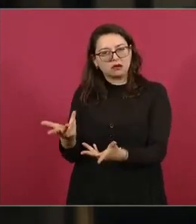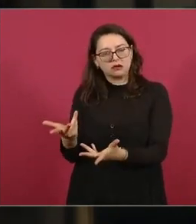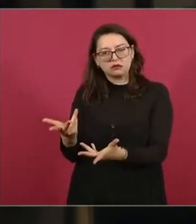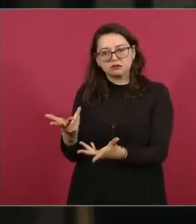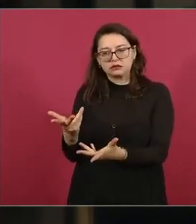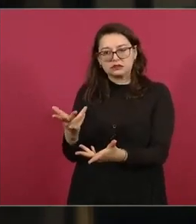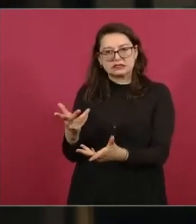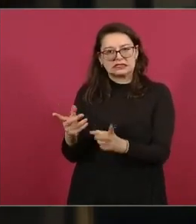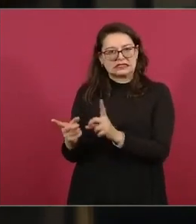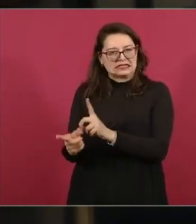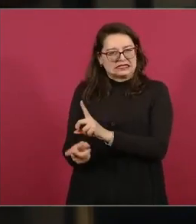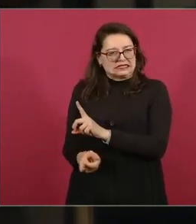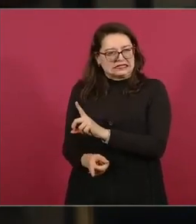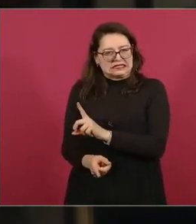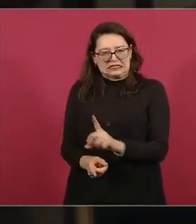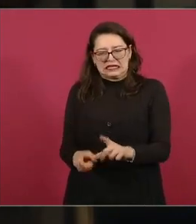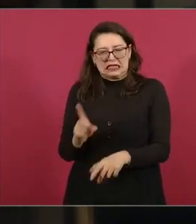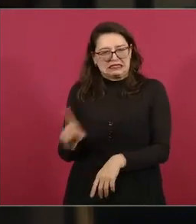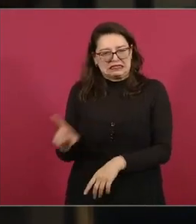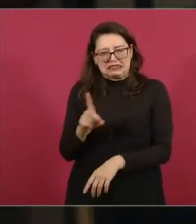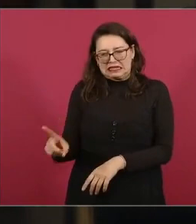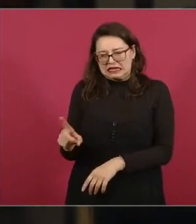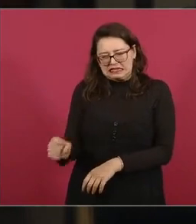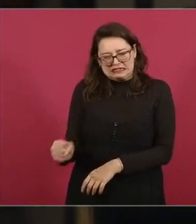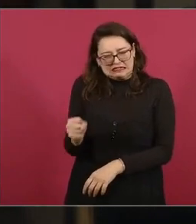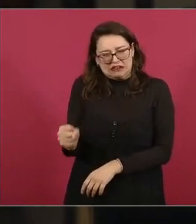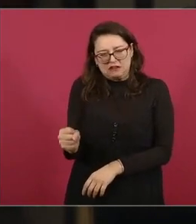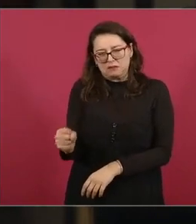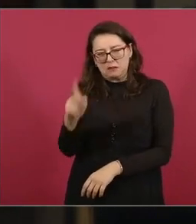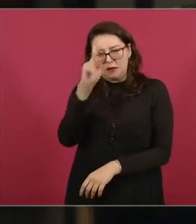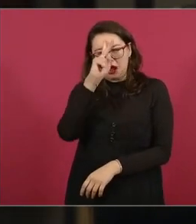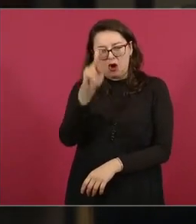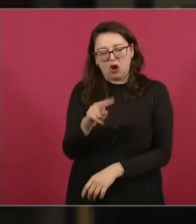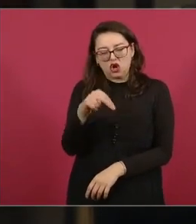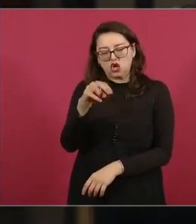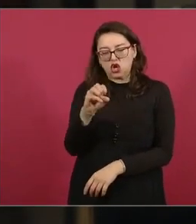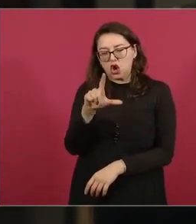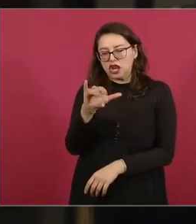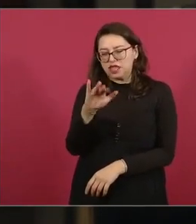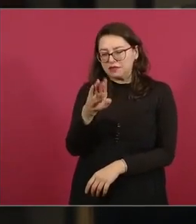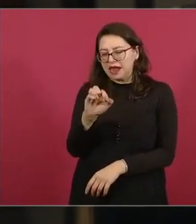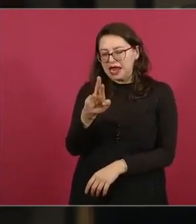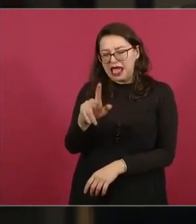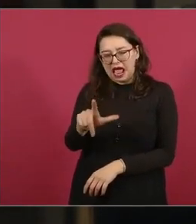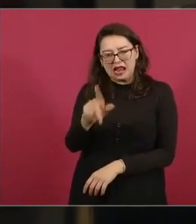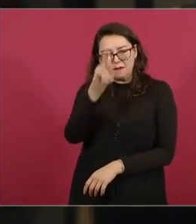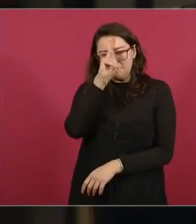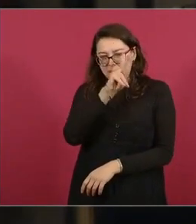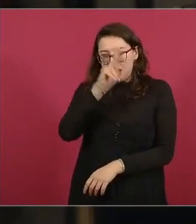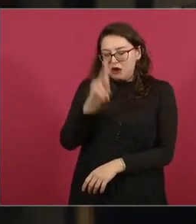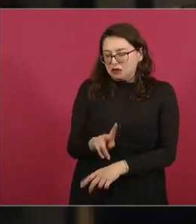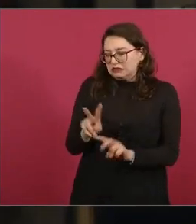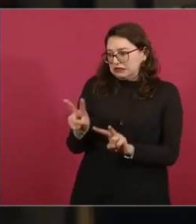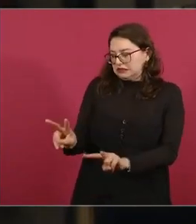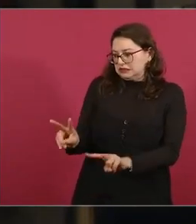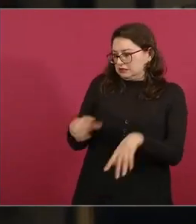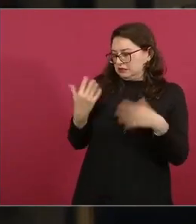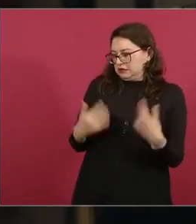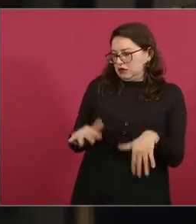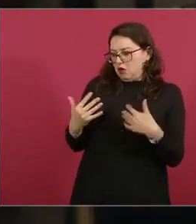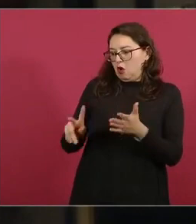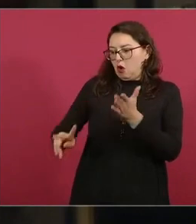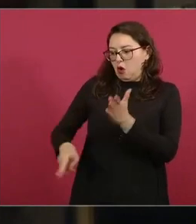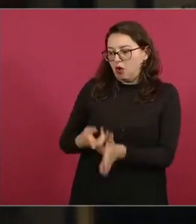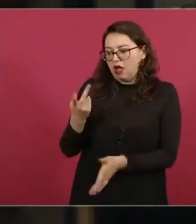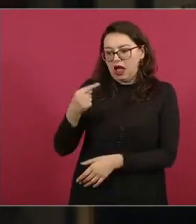pues de ultraderecha, ultracapitalista, ultraneoliberal. En este caso, ¿qué lección le puede quedar al pueblo de México pues para que no